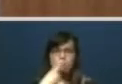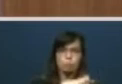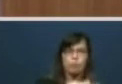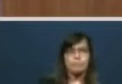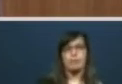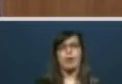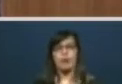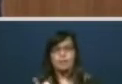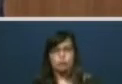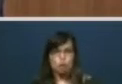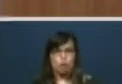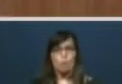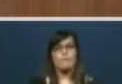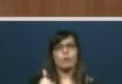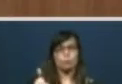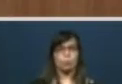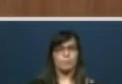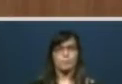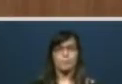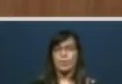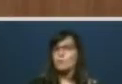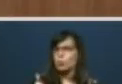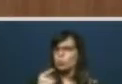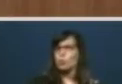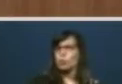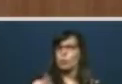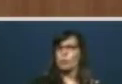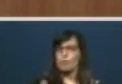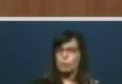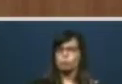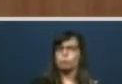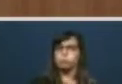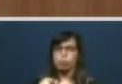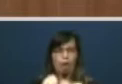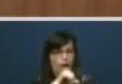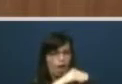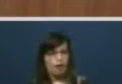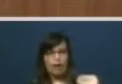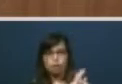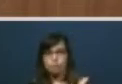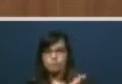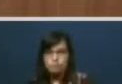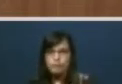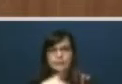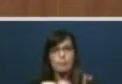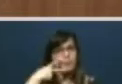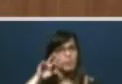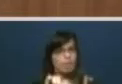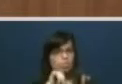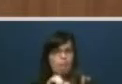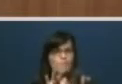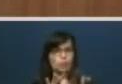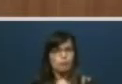futuro un futuro en el que debemos avanzar sobre lo ya hecho y aprovechar cuanto de bueno tiene esta experiencia